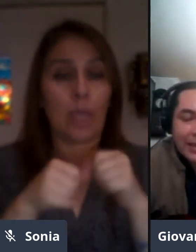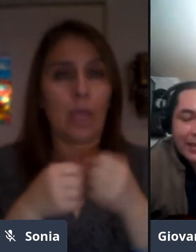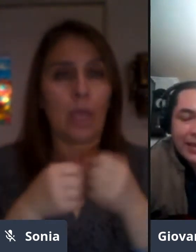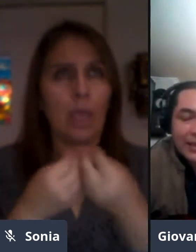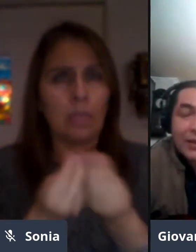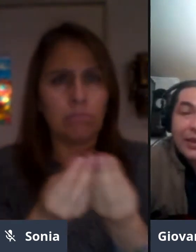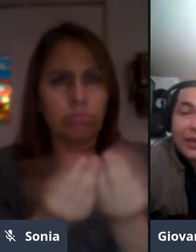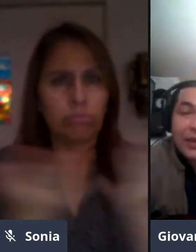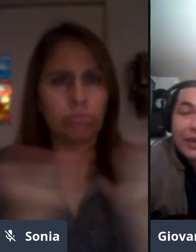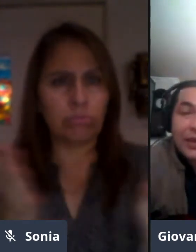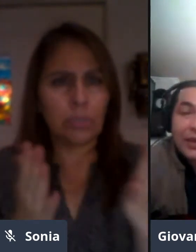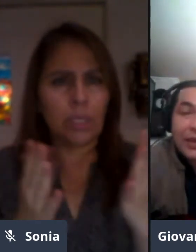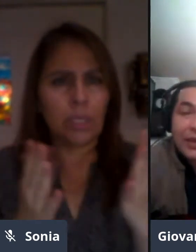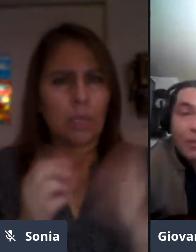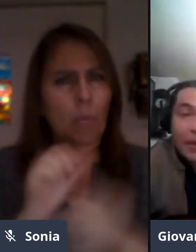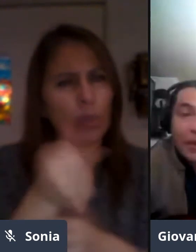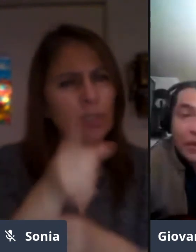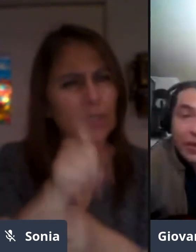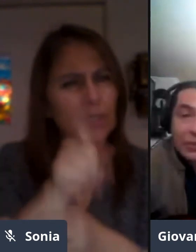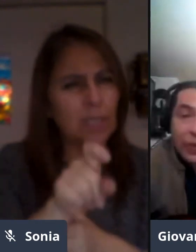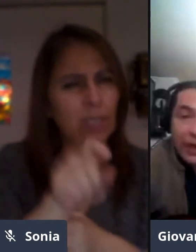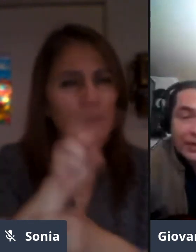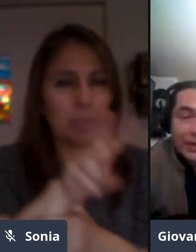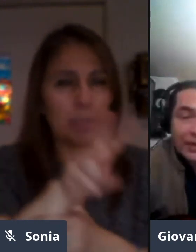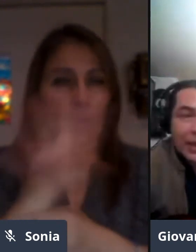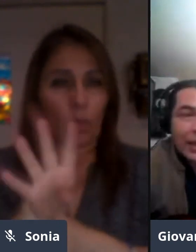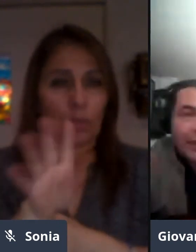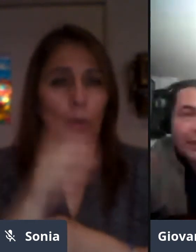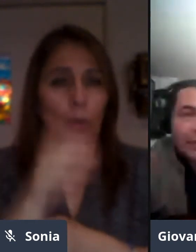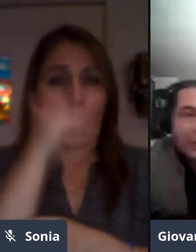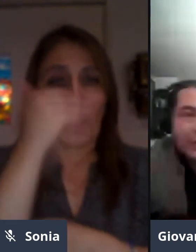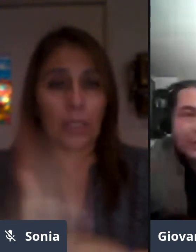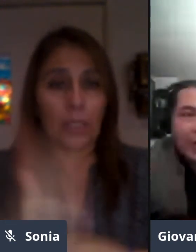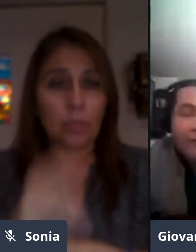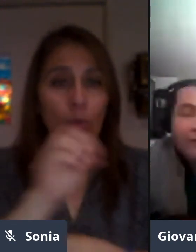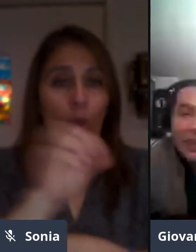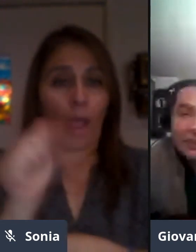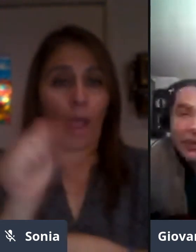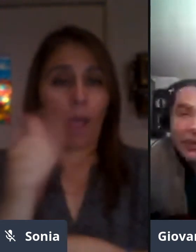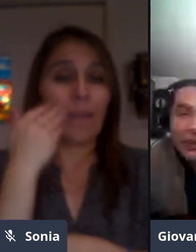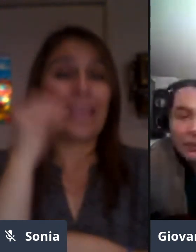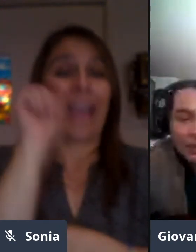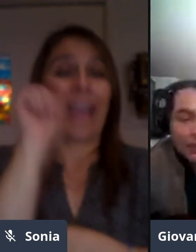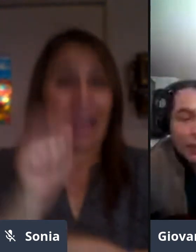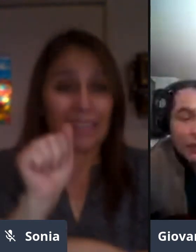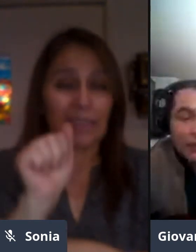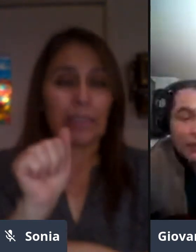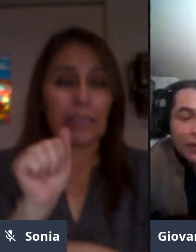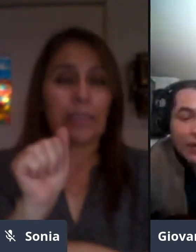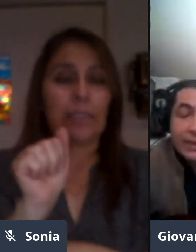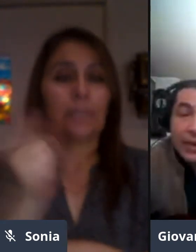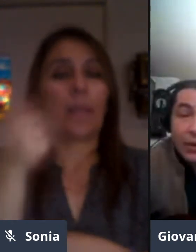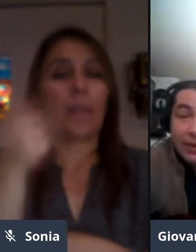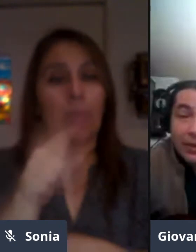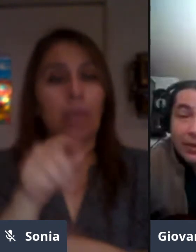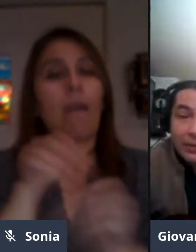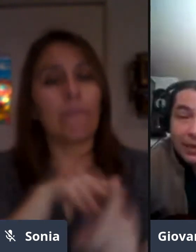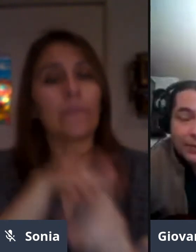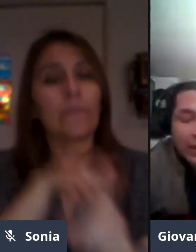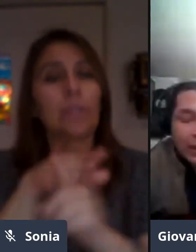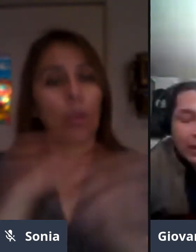16 y 24 menores y mujeres afectadas por algún tipo de violencia o de maltrato